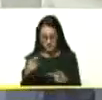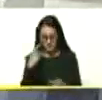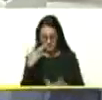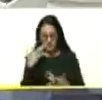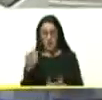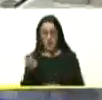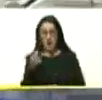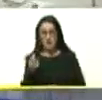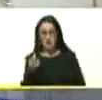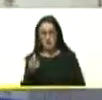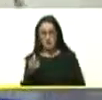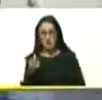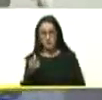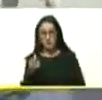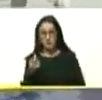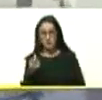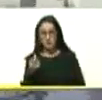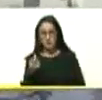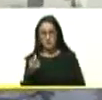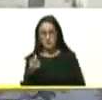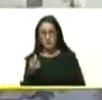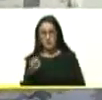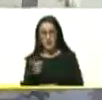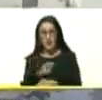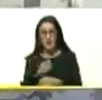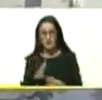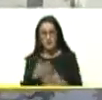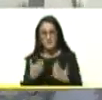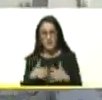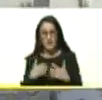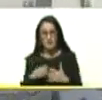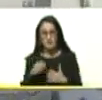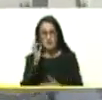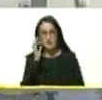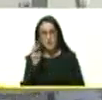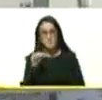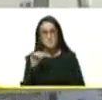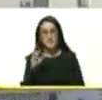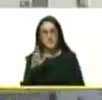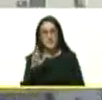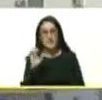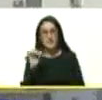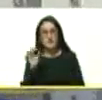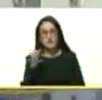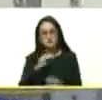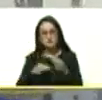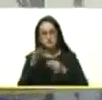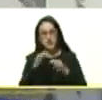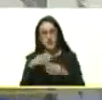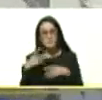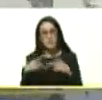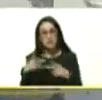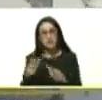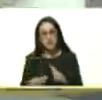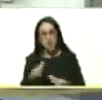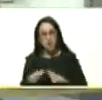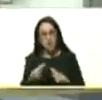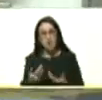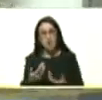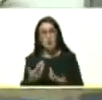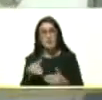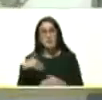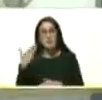yo quiero que nuestra gerente de planta, Mireya Álvarez, nos explique el procesamiento. Y yo más adelante